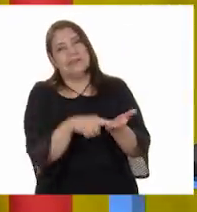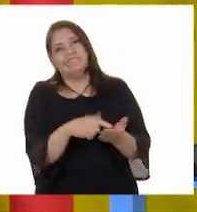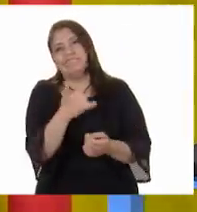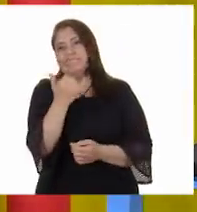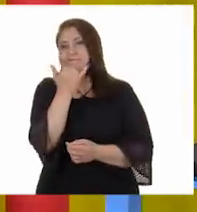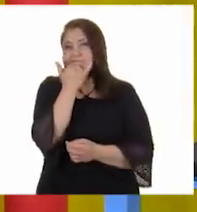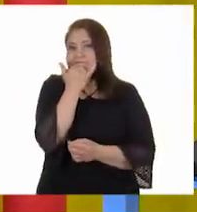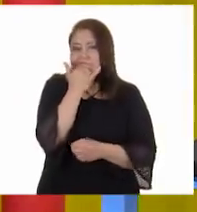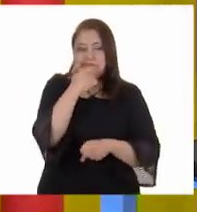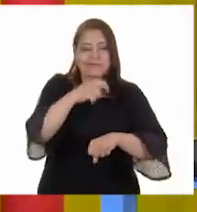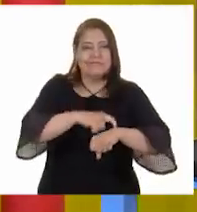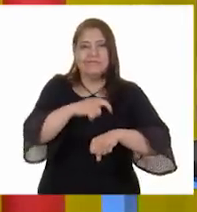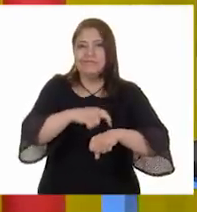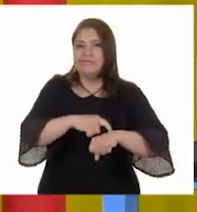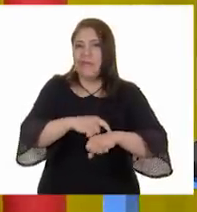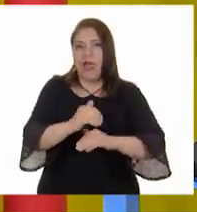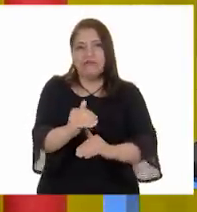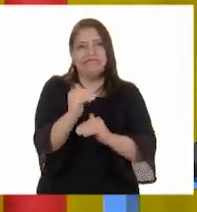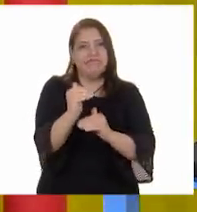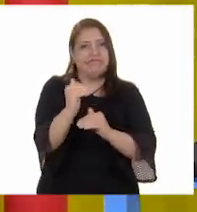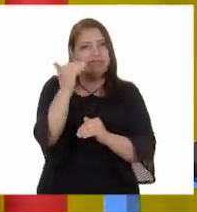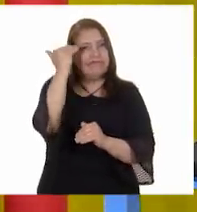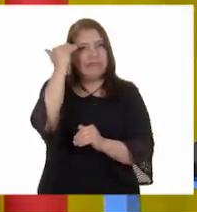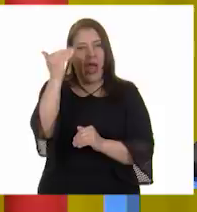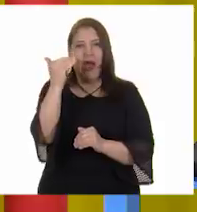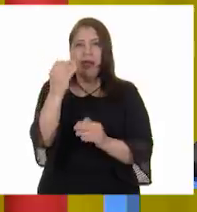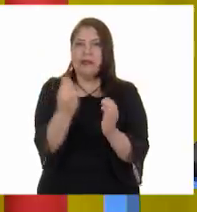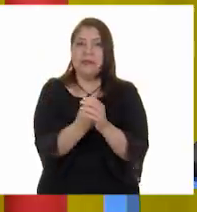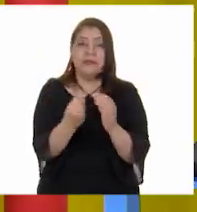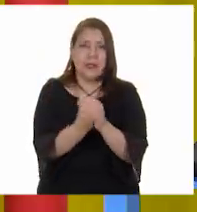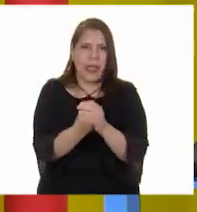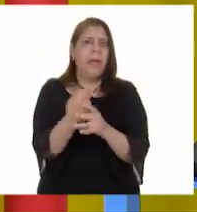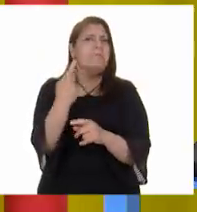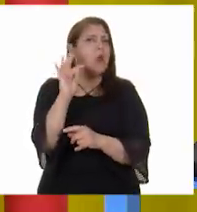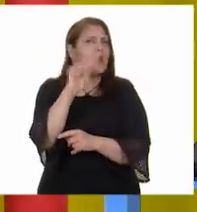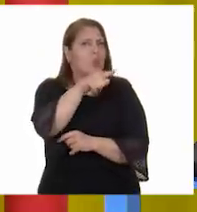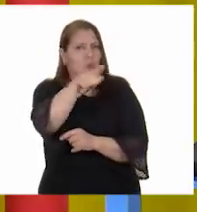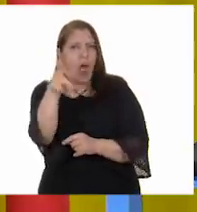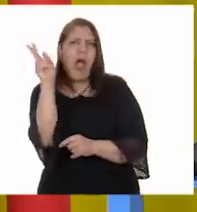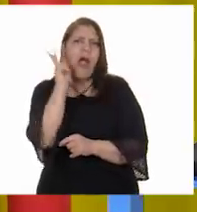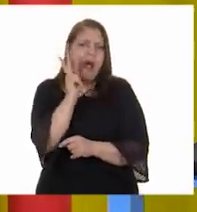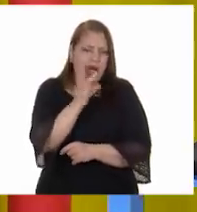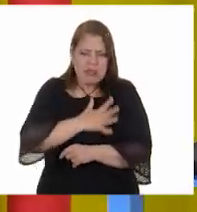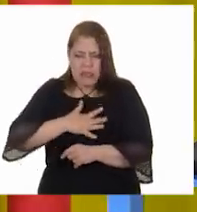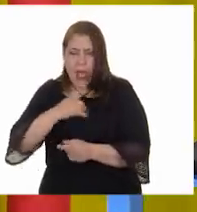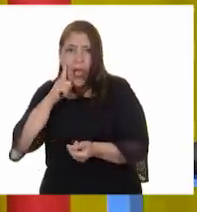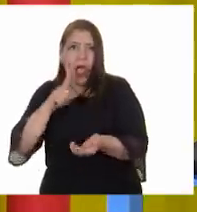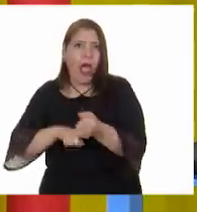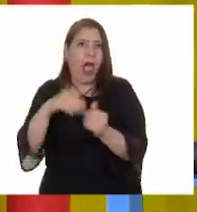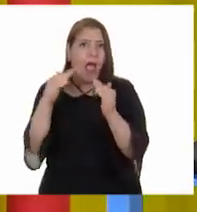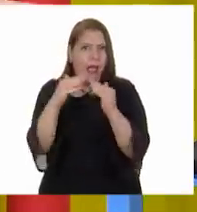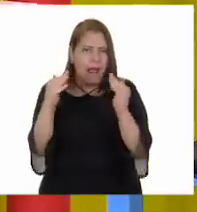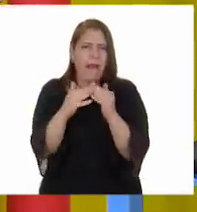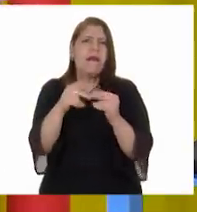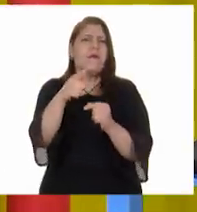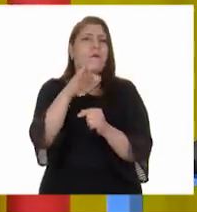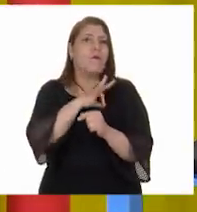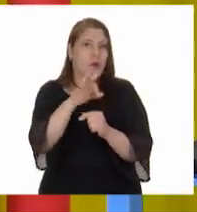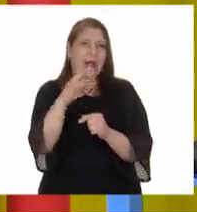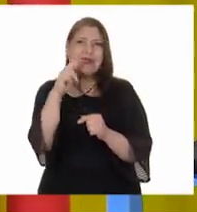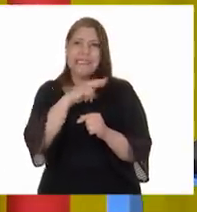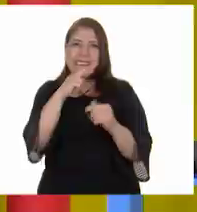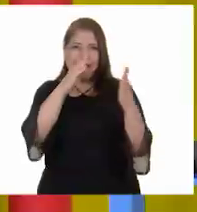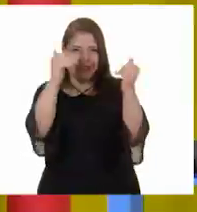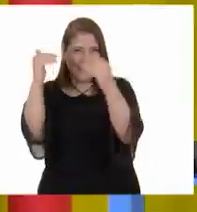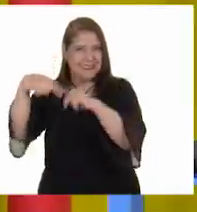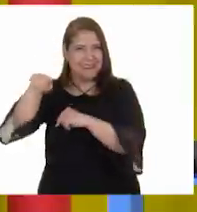clase. Seguramente tenemos para hacer en casa este ejercicio. Y pues bueno, nada más me resta pedirles que se despiden rápidamente de